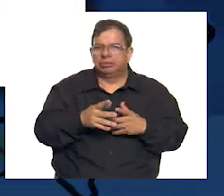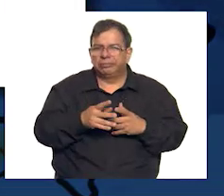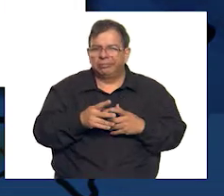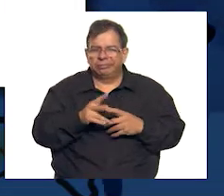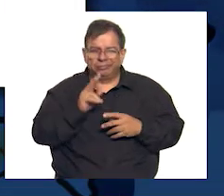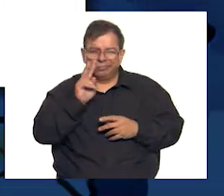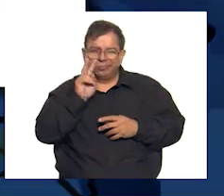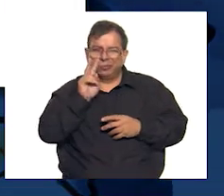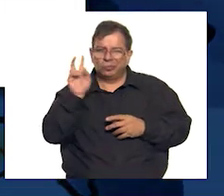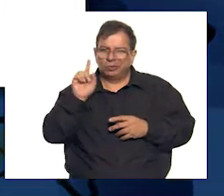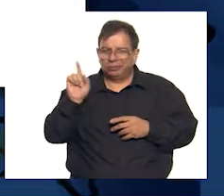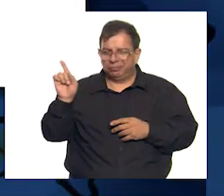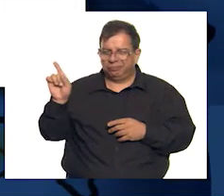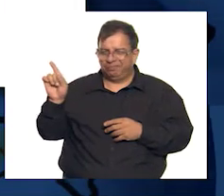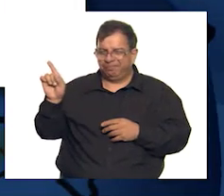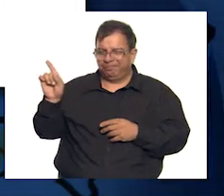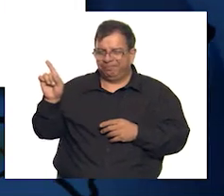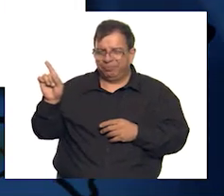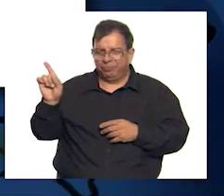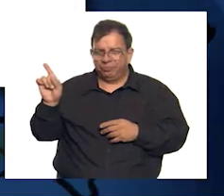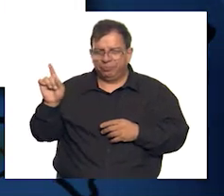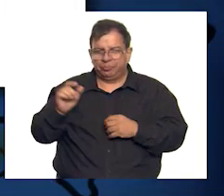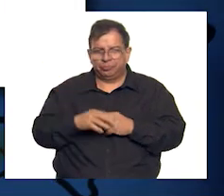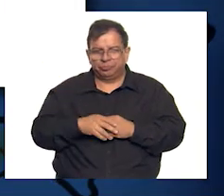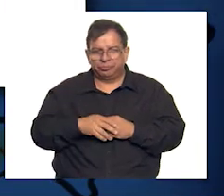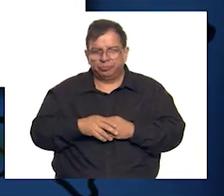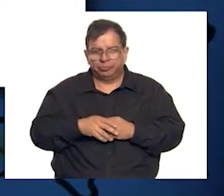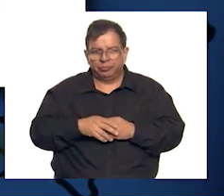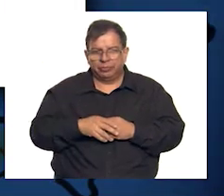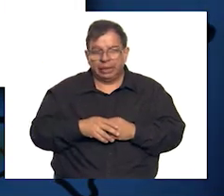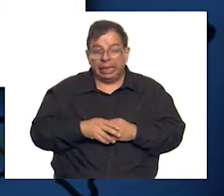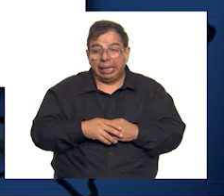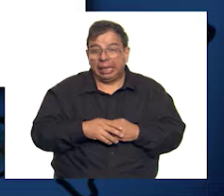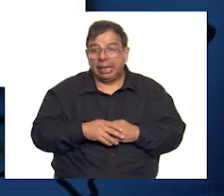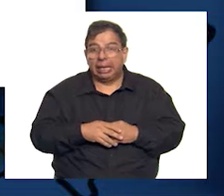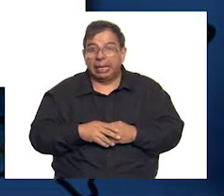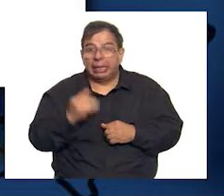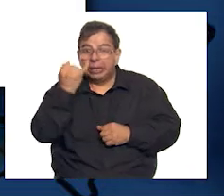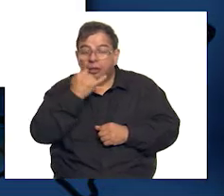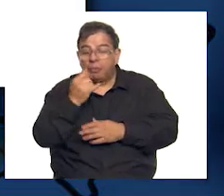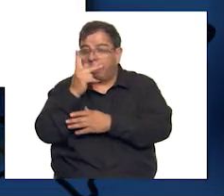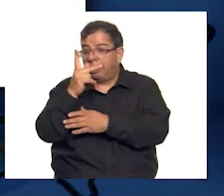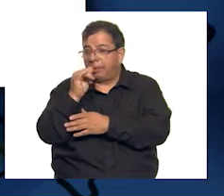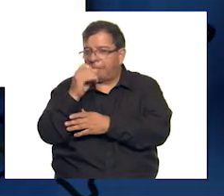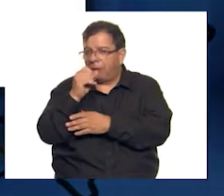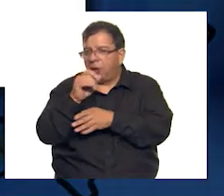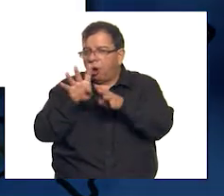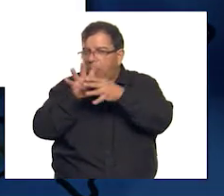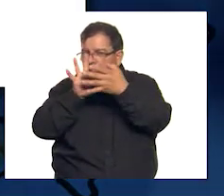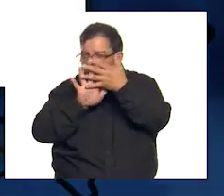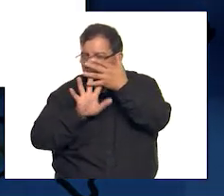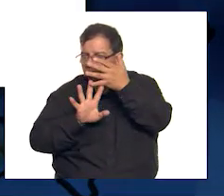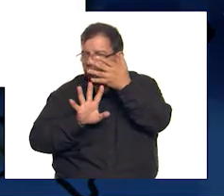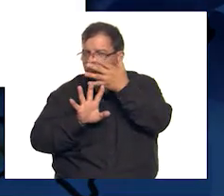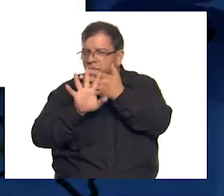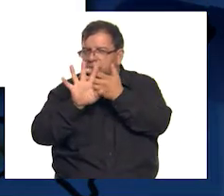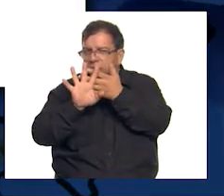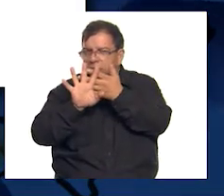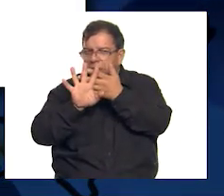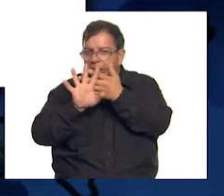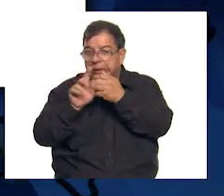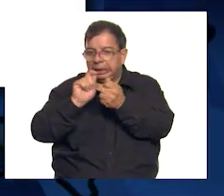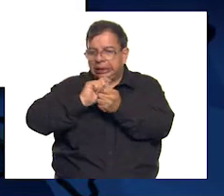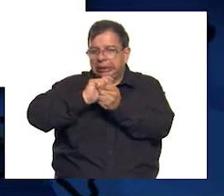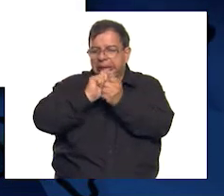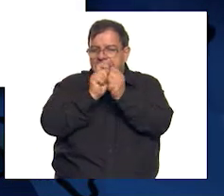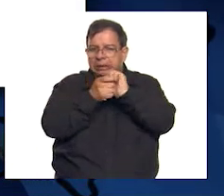bien, Gaby, mira, propongo que el texto en pápago aparezca como sello de agua Y lo que más resalta es la traducción